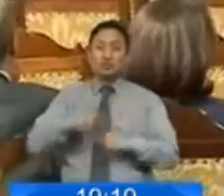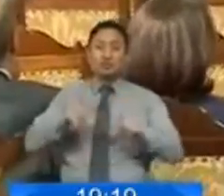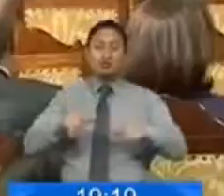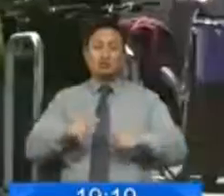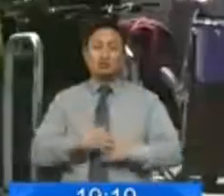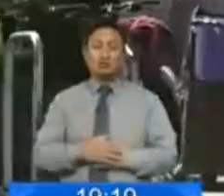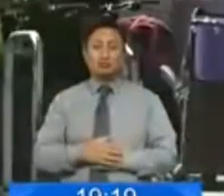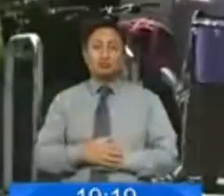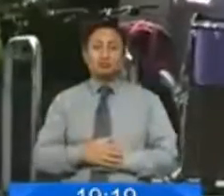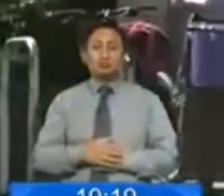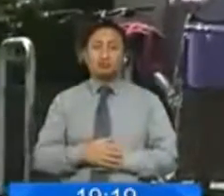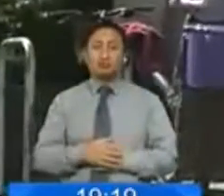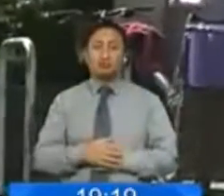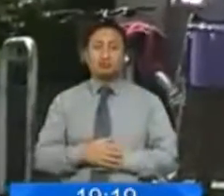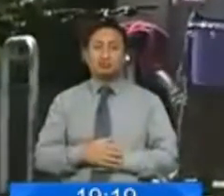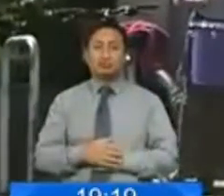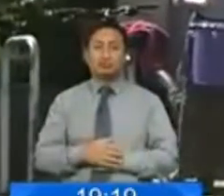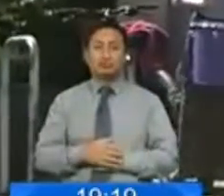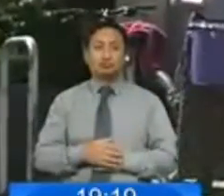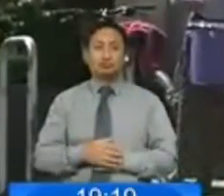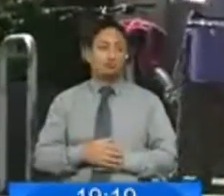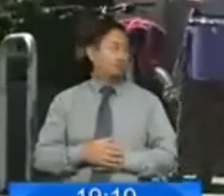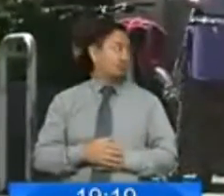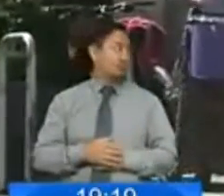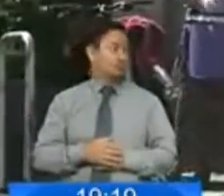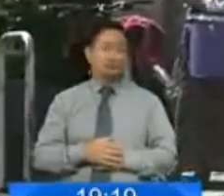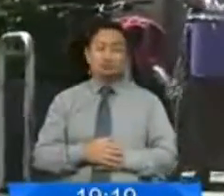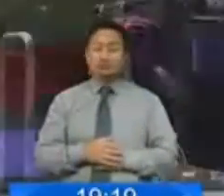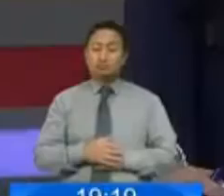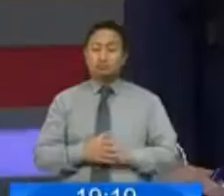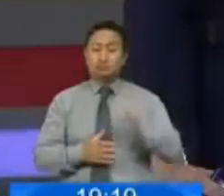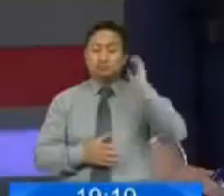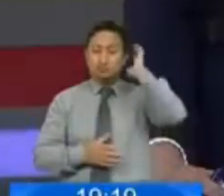Lenín Moreno. Informó Priscila Cadena.